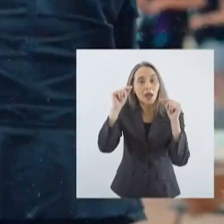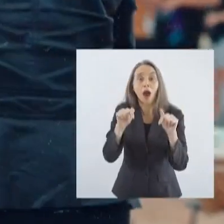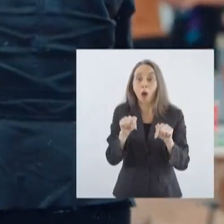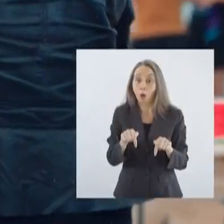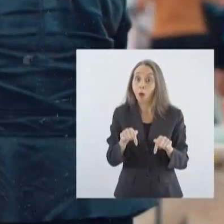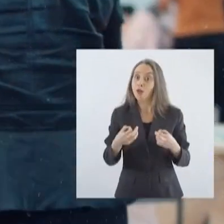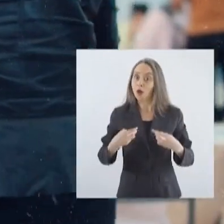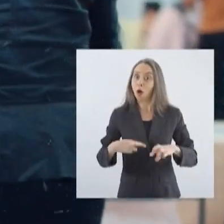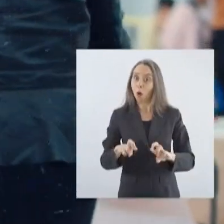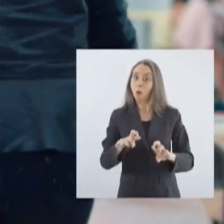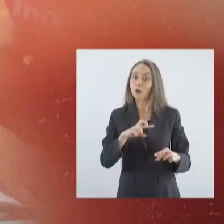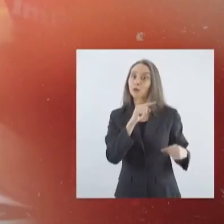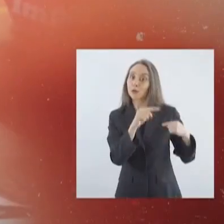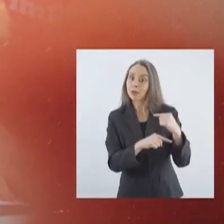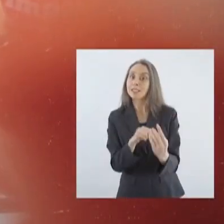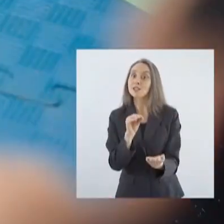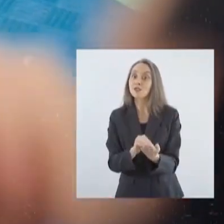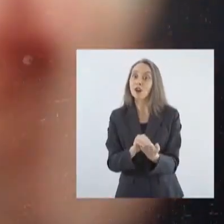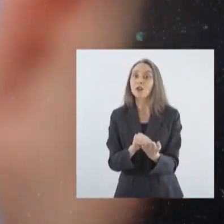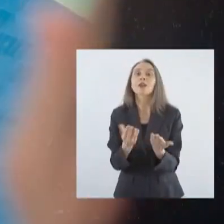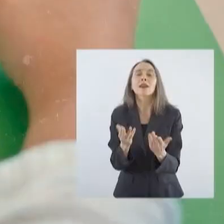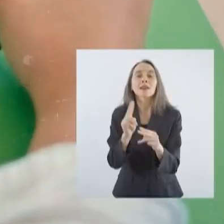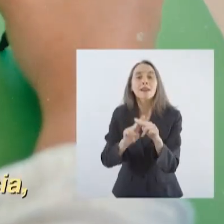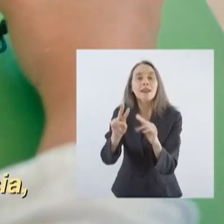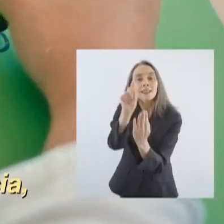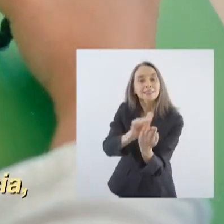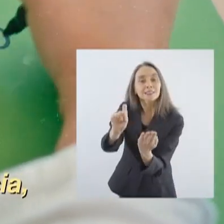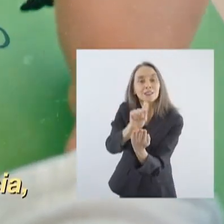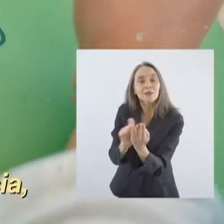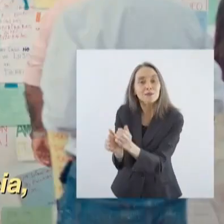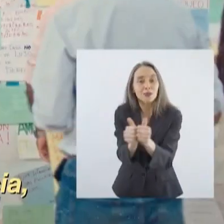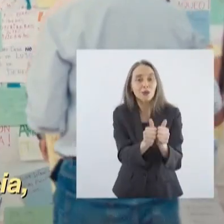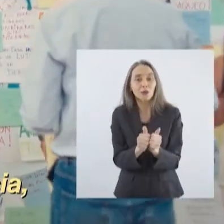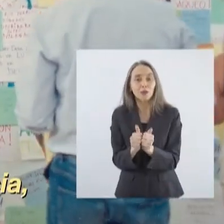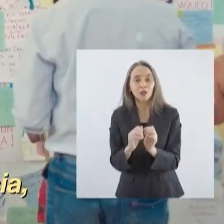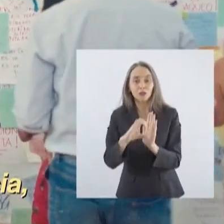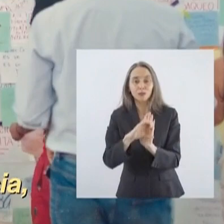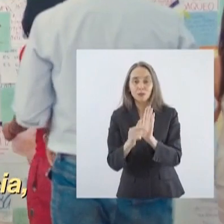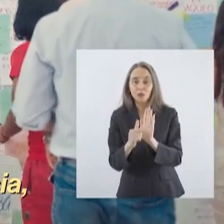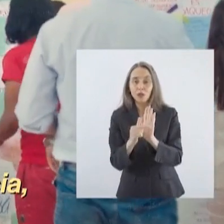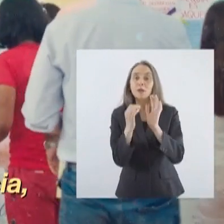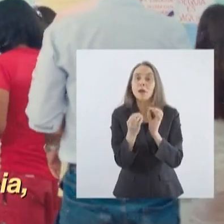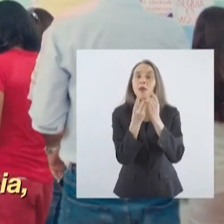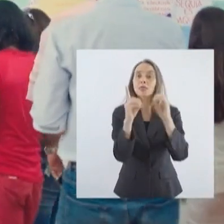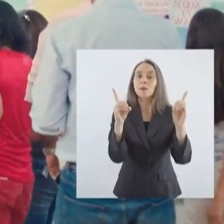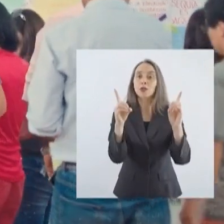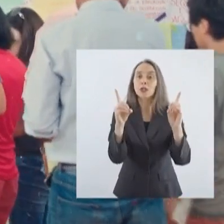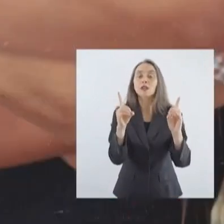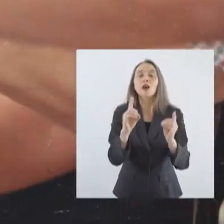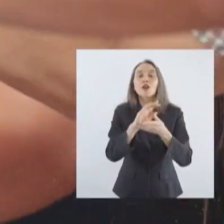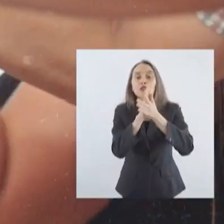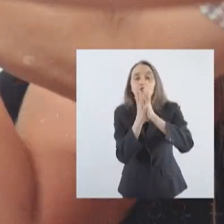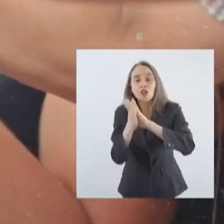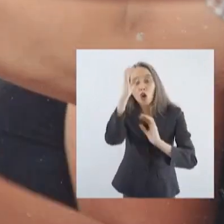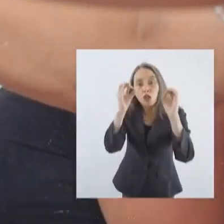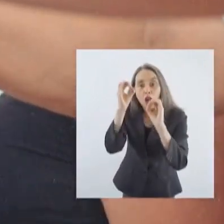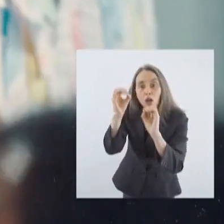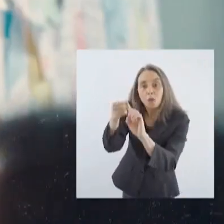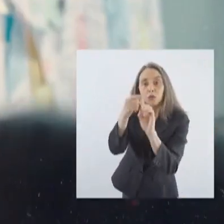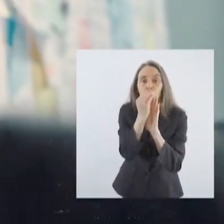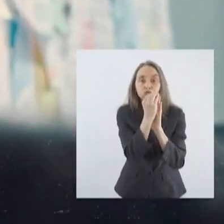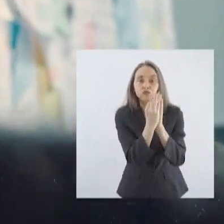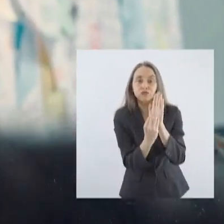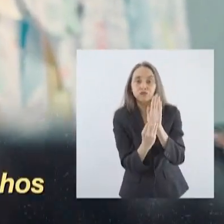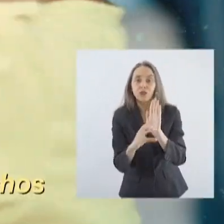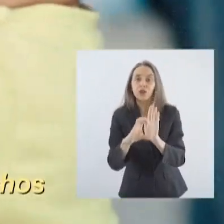compartir nuestras ideas. Hoy tenemos una oportunidad histórica. Escribir juntos una Constitución en democracia, donde todas las